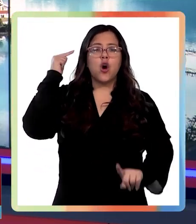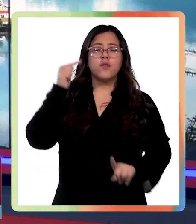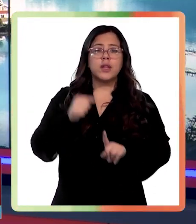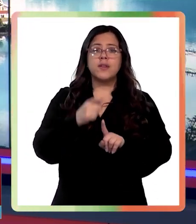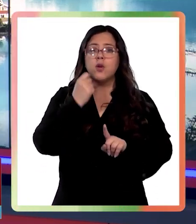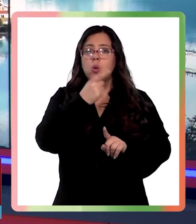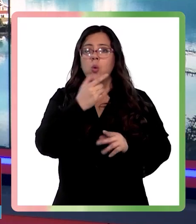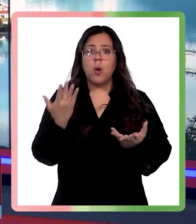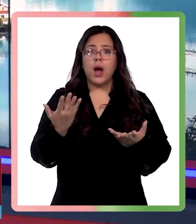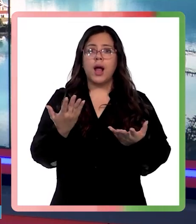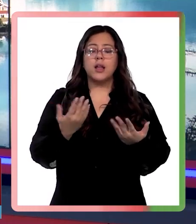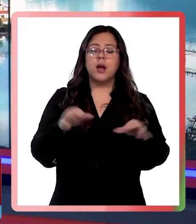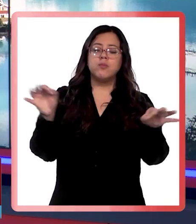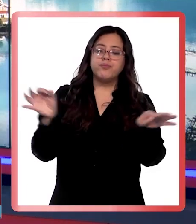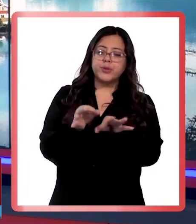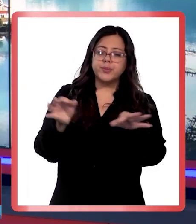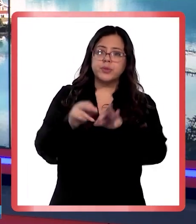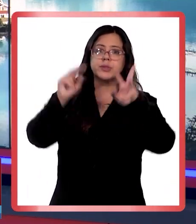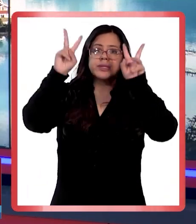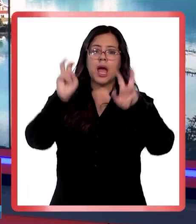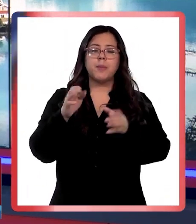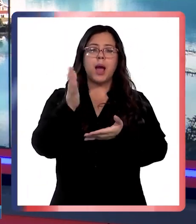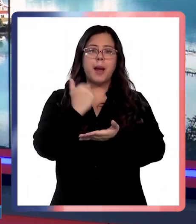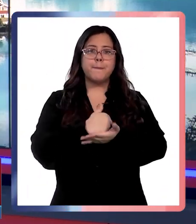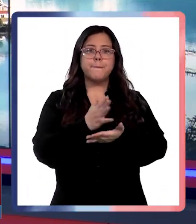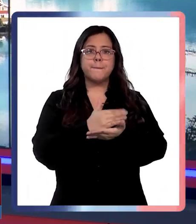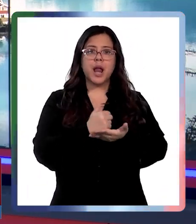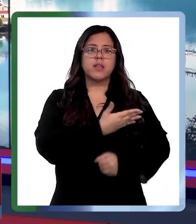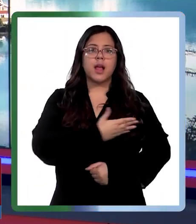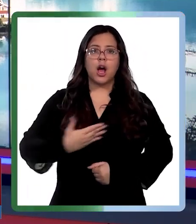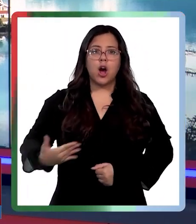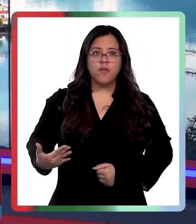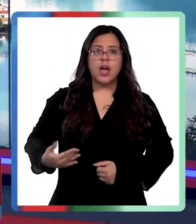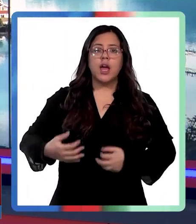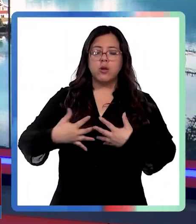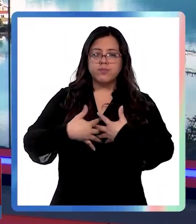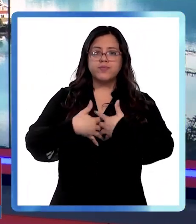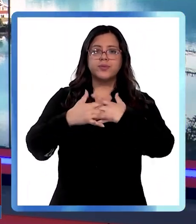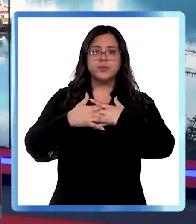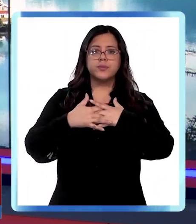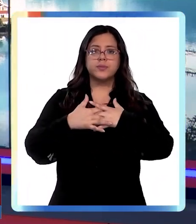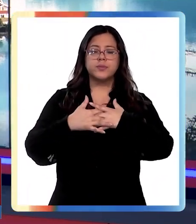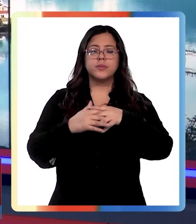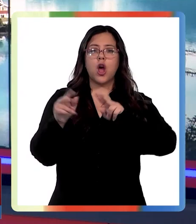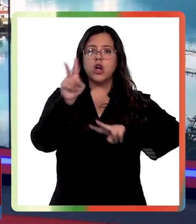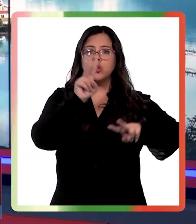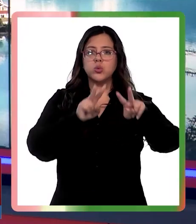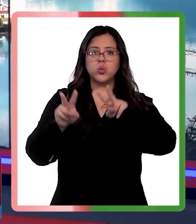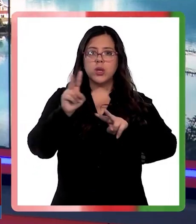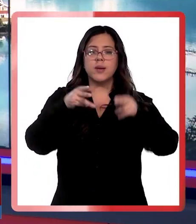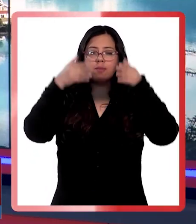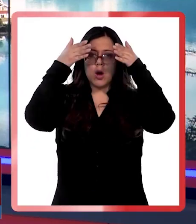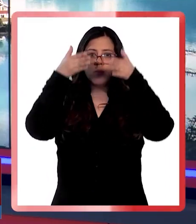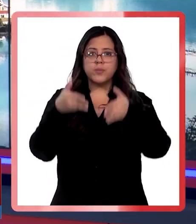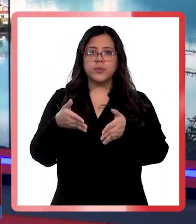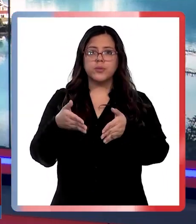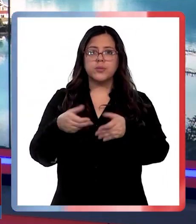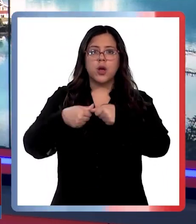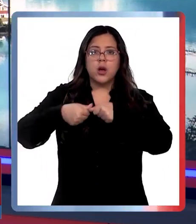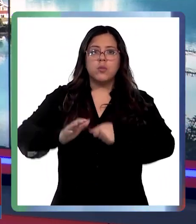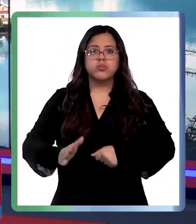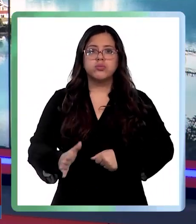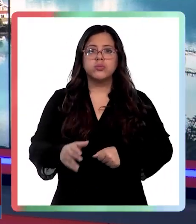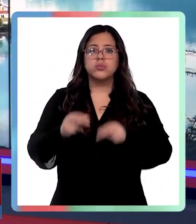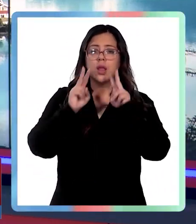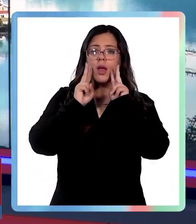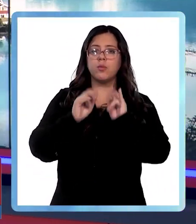con el objetivo de exponer los principales lineamientos del plan gubernamental diseñado para fortalecer el sector turístico con un enfoque en